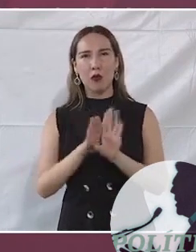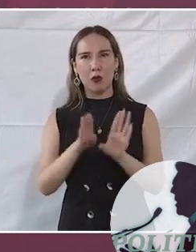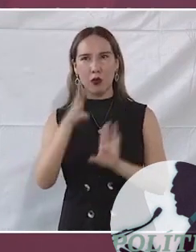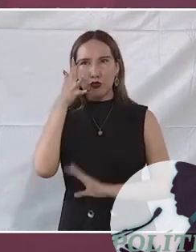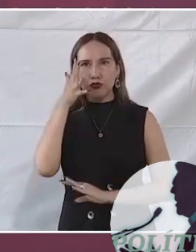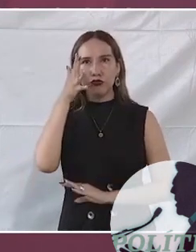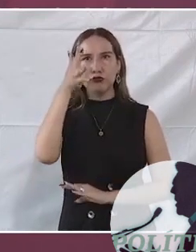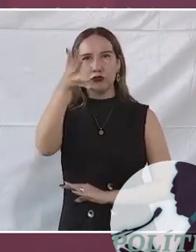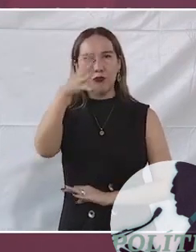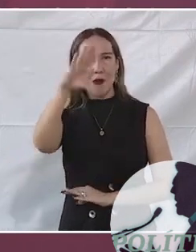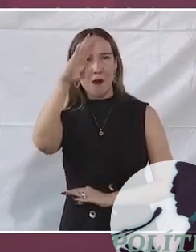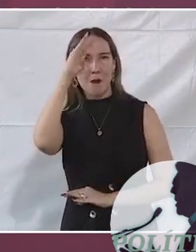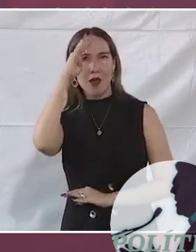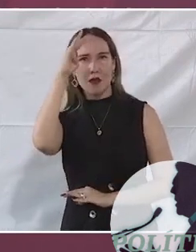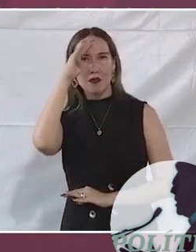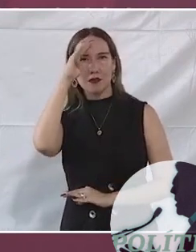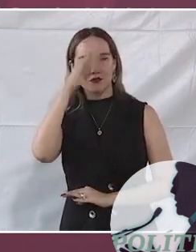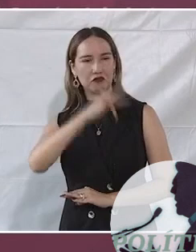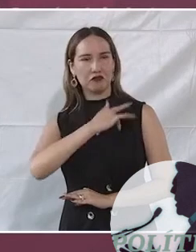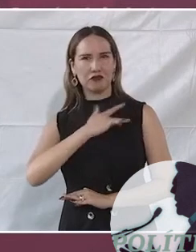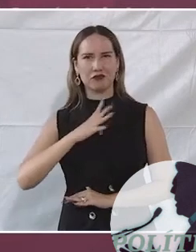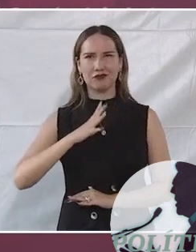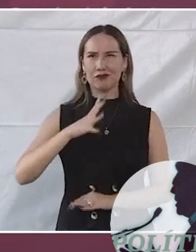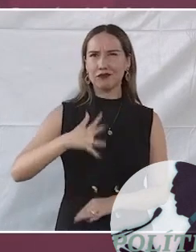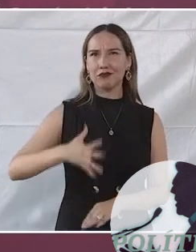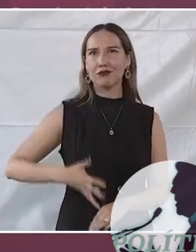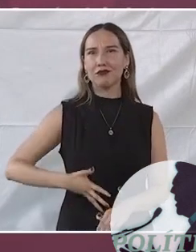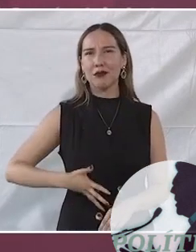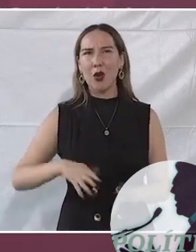Y no estarnos